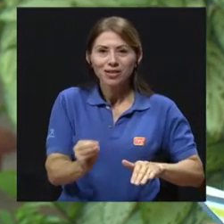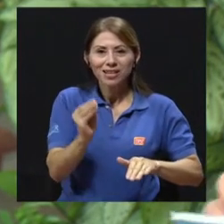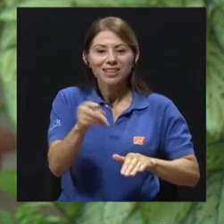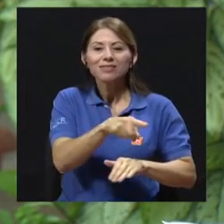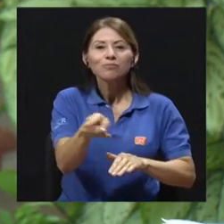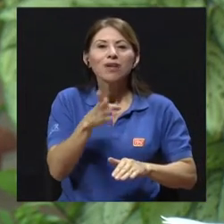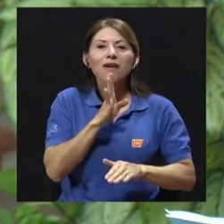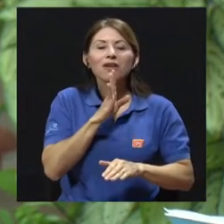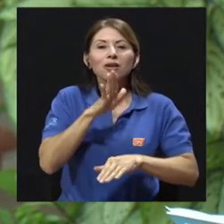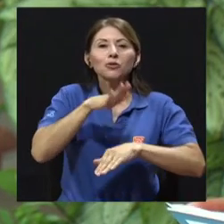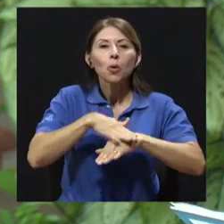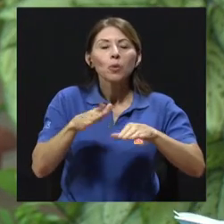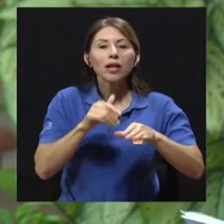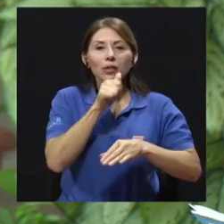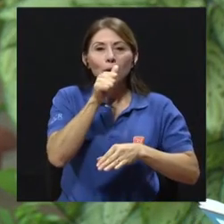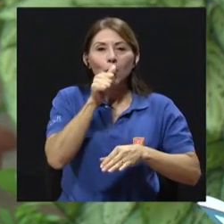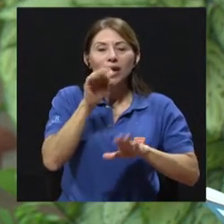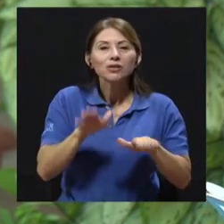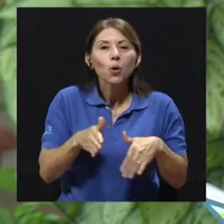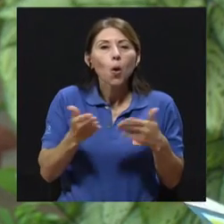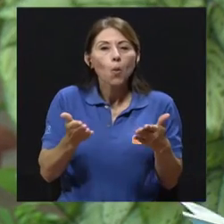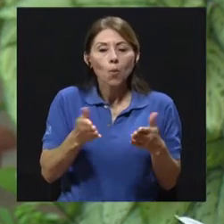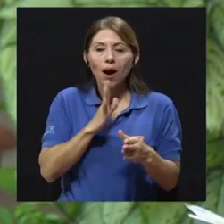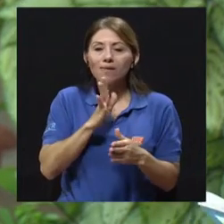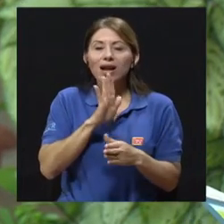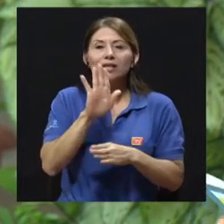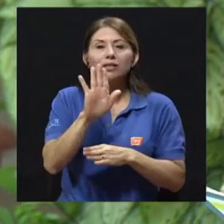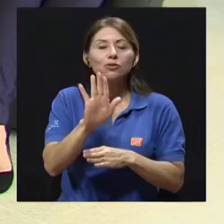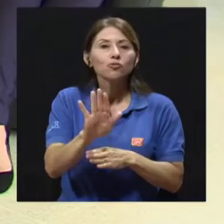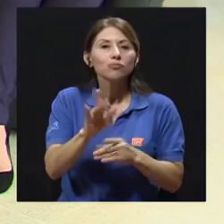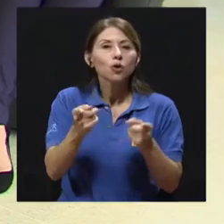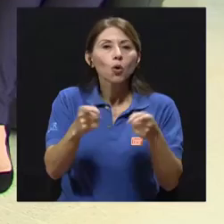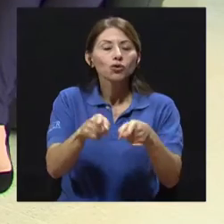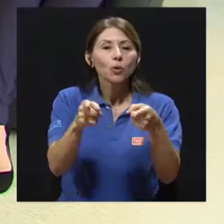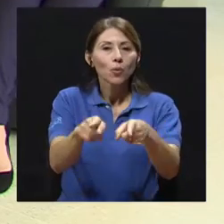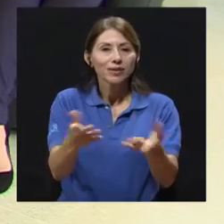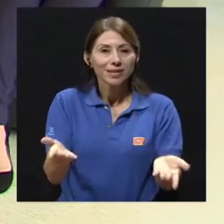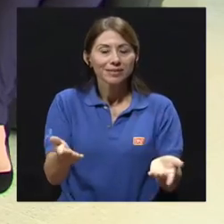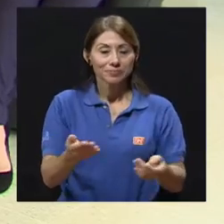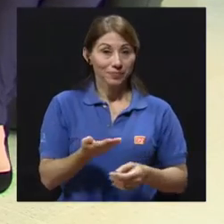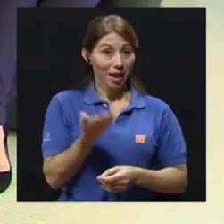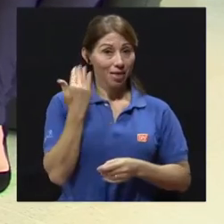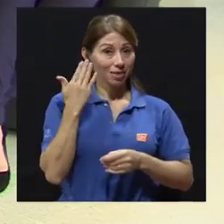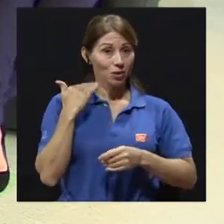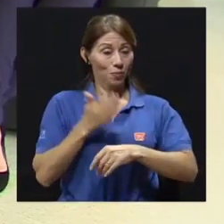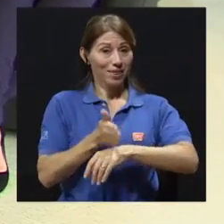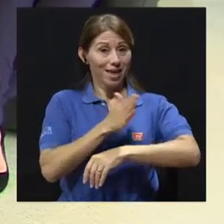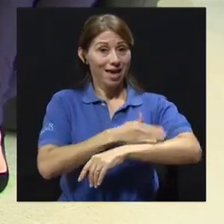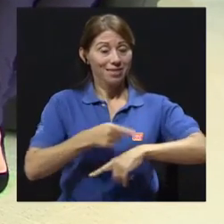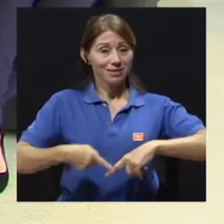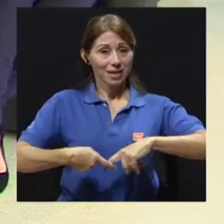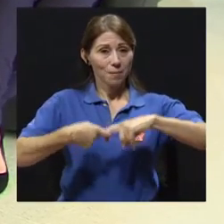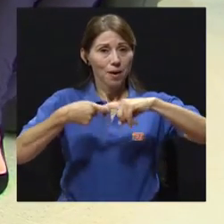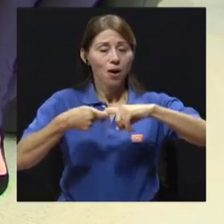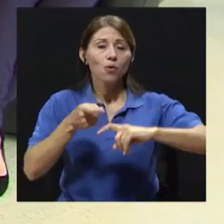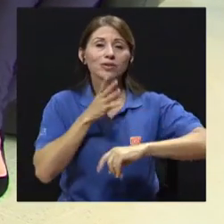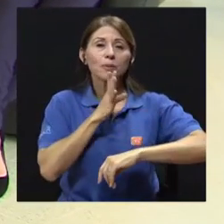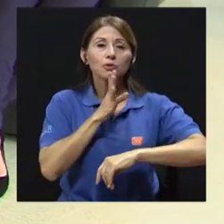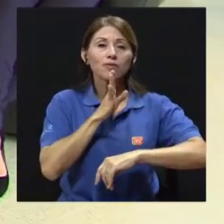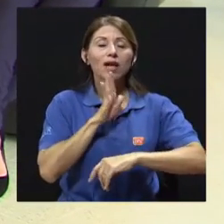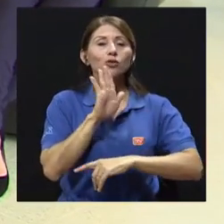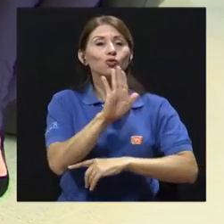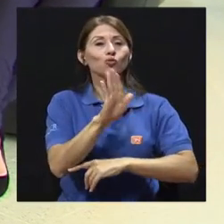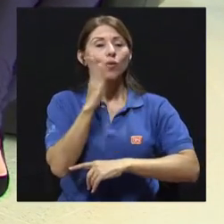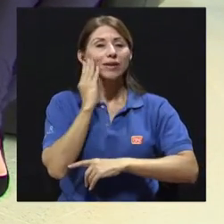drogas y las eventuales consecuencias de su consumo. Anteriormente, antes de ir a la pausa, estábamos conversando, Rita, sobre